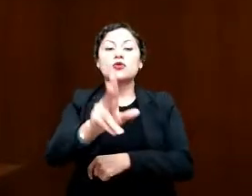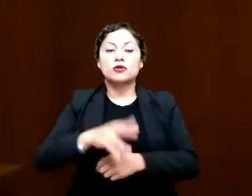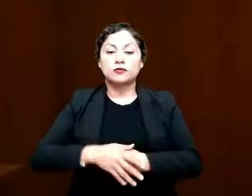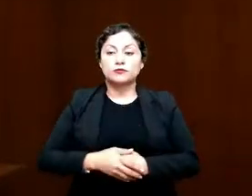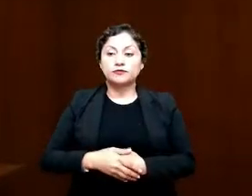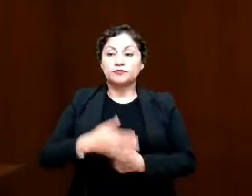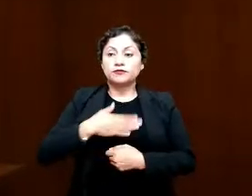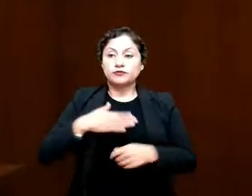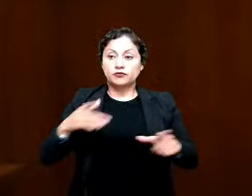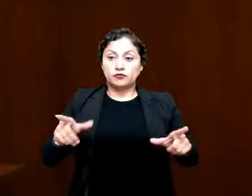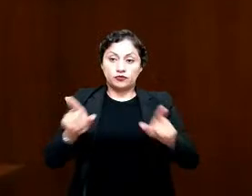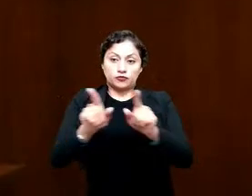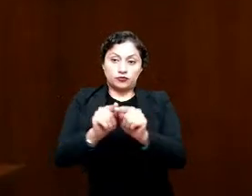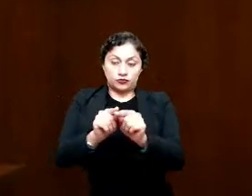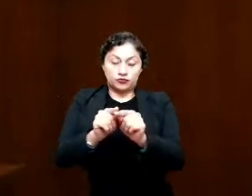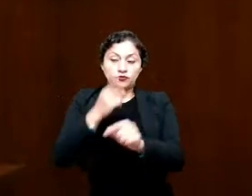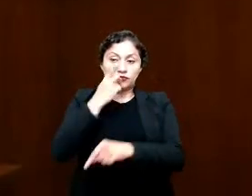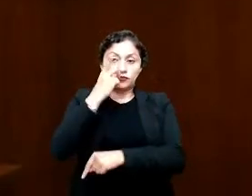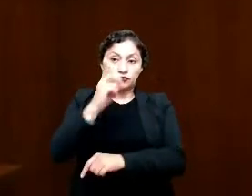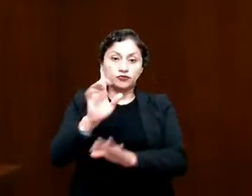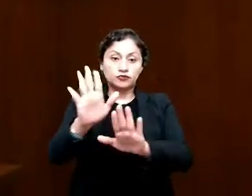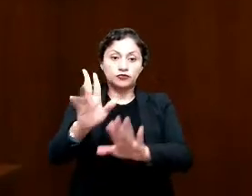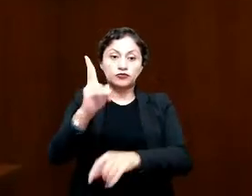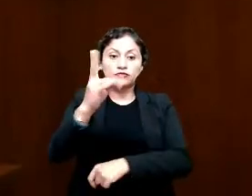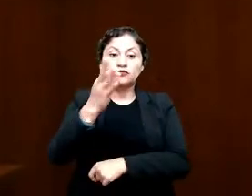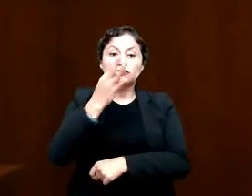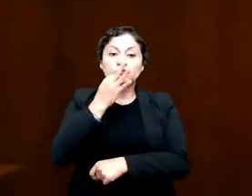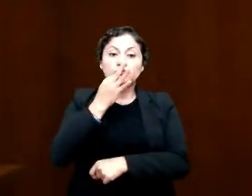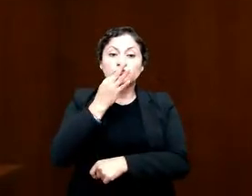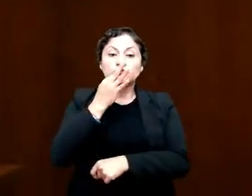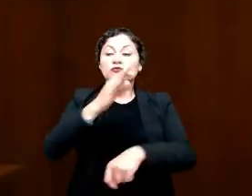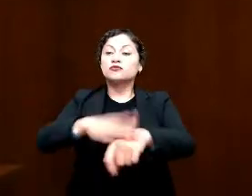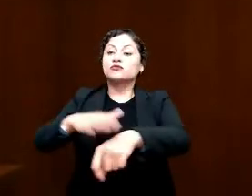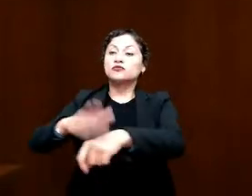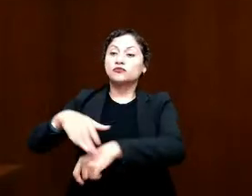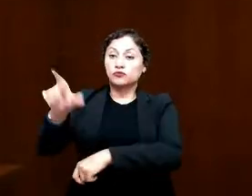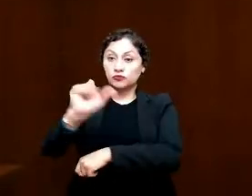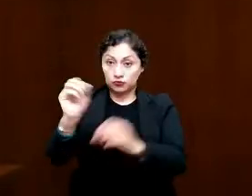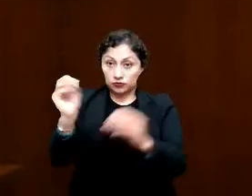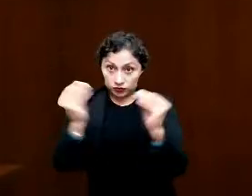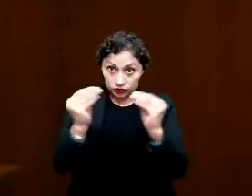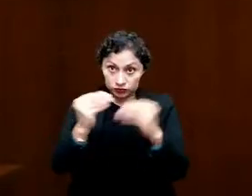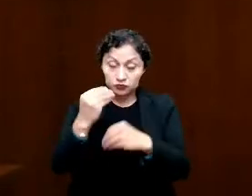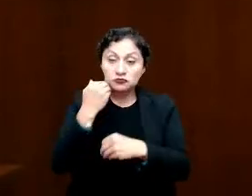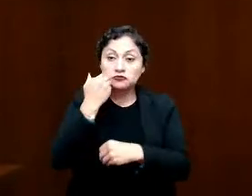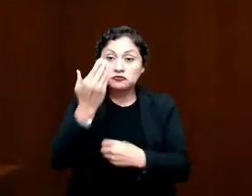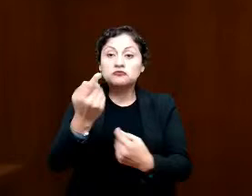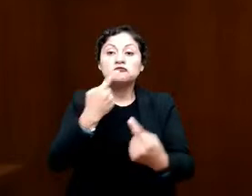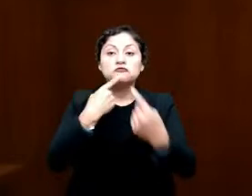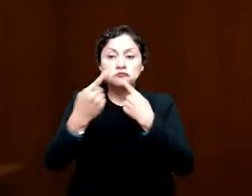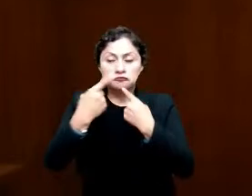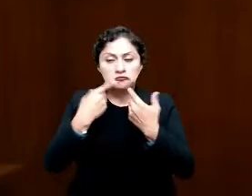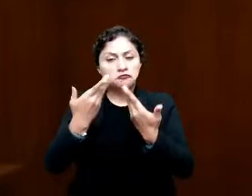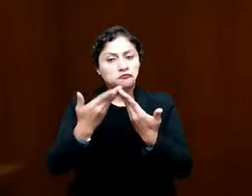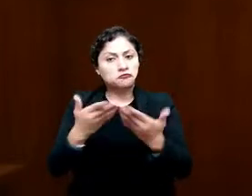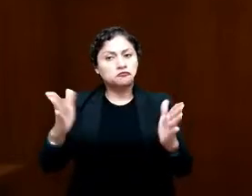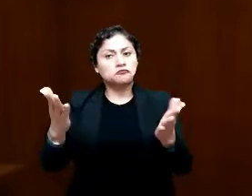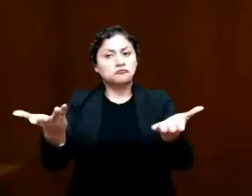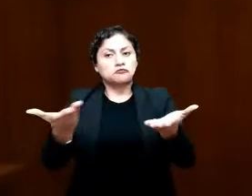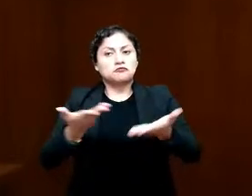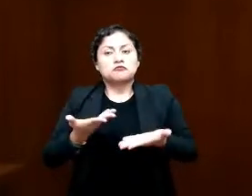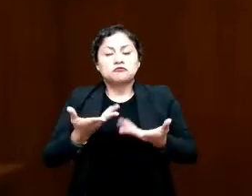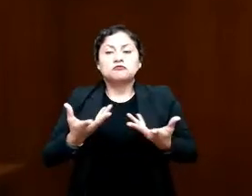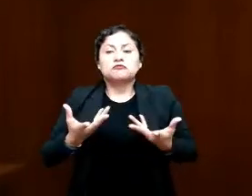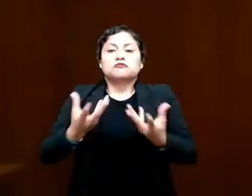2 minutos, cuando gusten un debate, hagámoslo. Estamos abiertos. Caminen con nosotros los